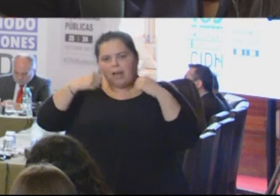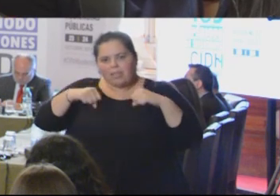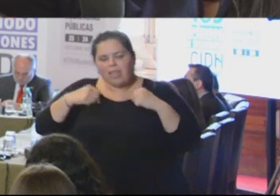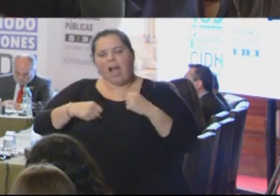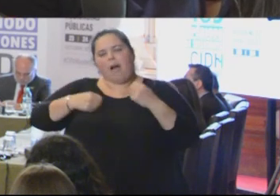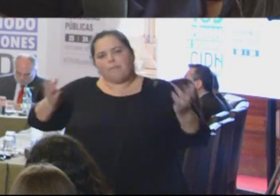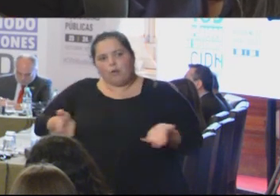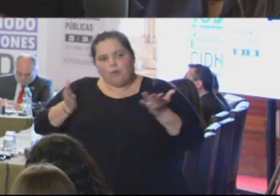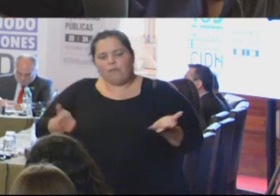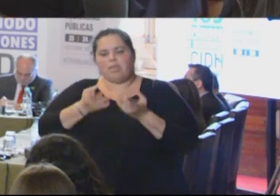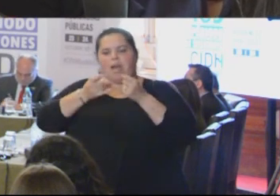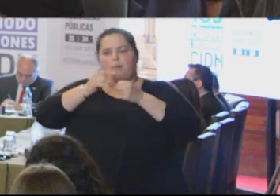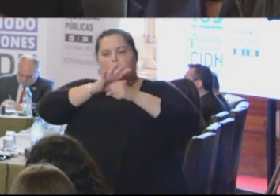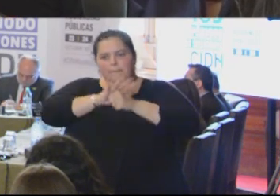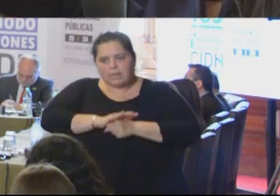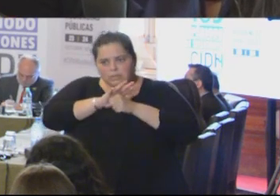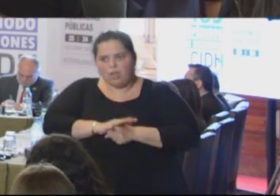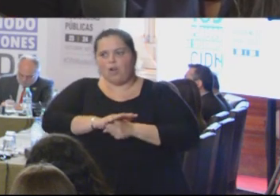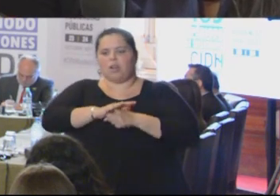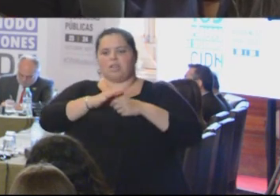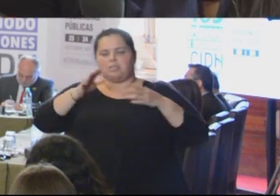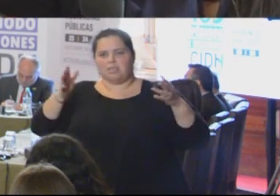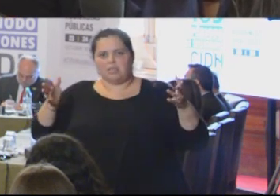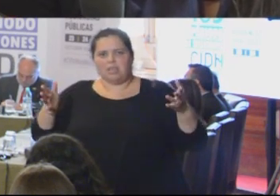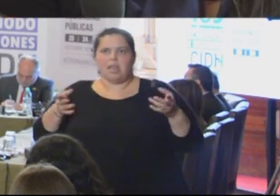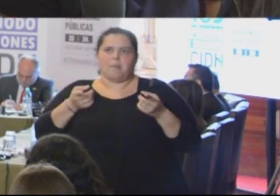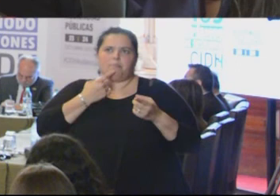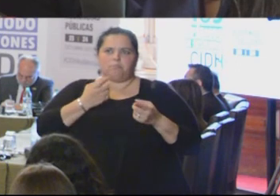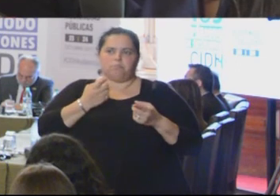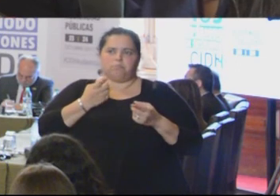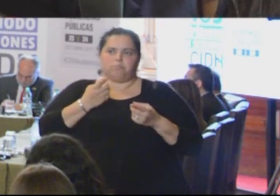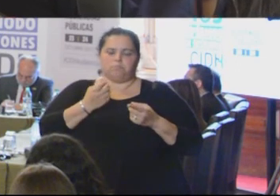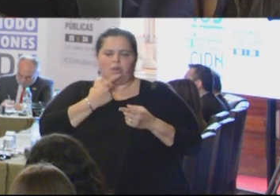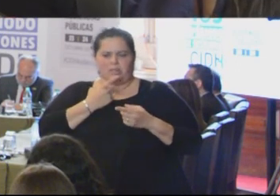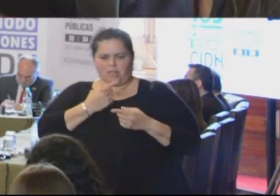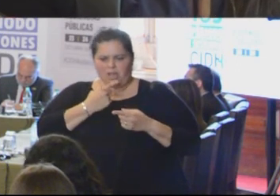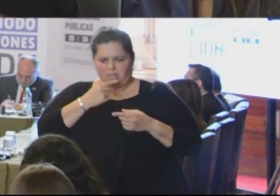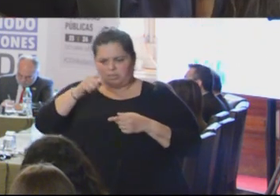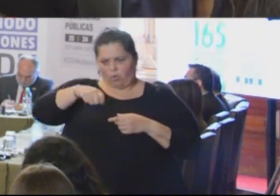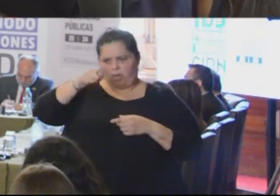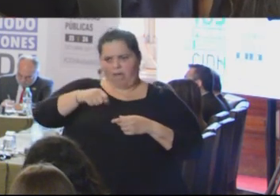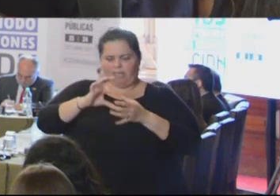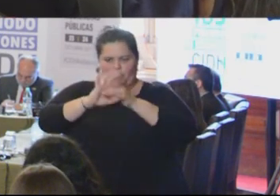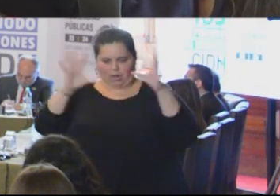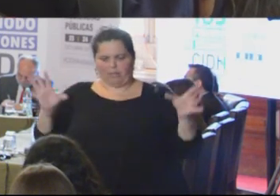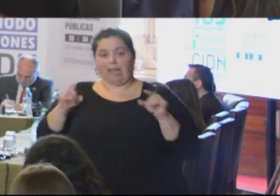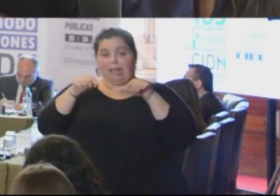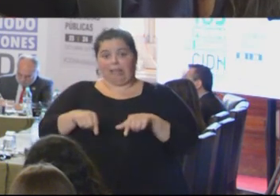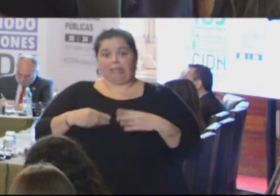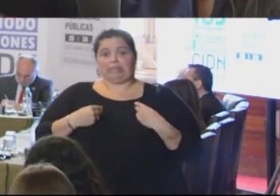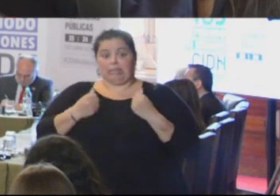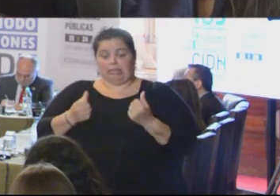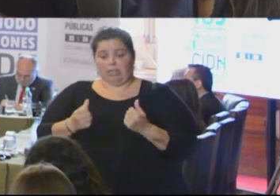incentivos y recompensas asociadas a la llamada política de seguridad democrática en este sentido las